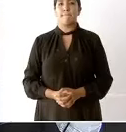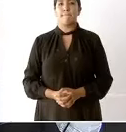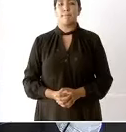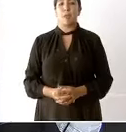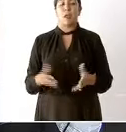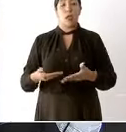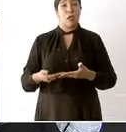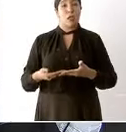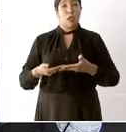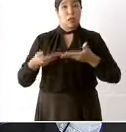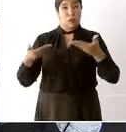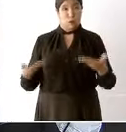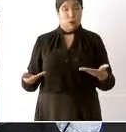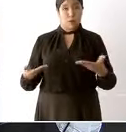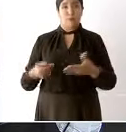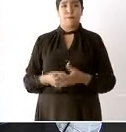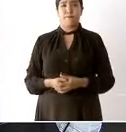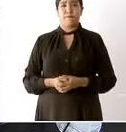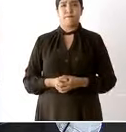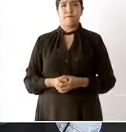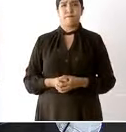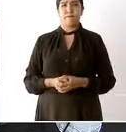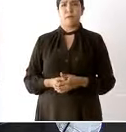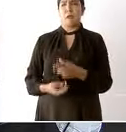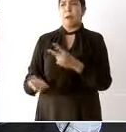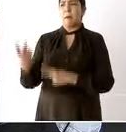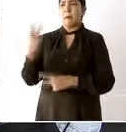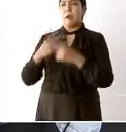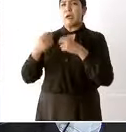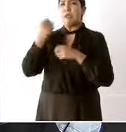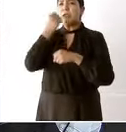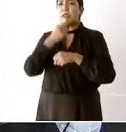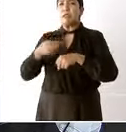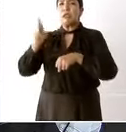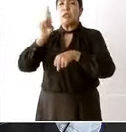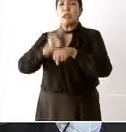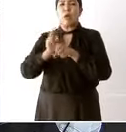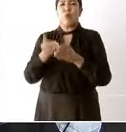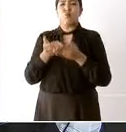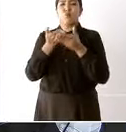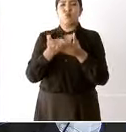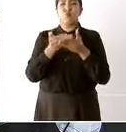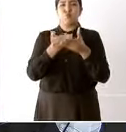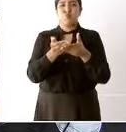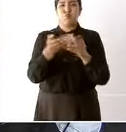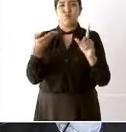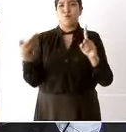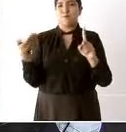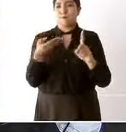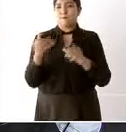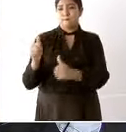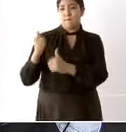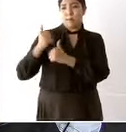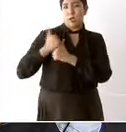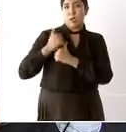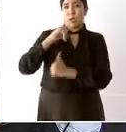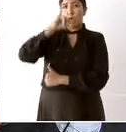A continuación, hace uso de la palabra el secretario de Marina, almirante José Rafael Ojeda